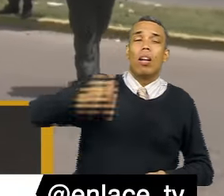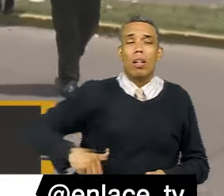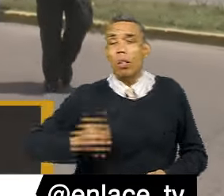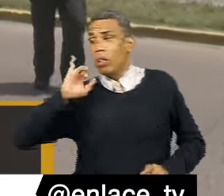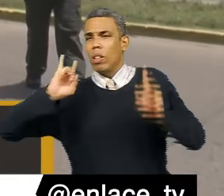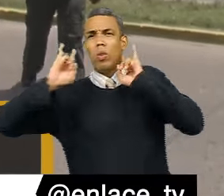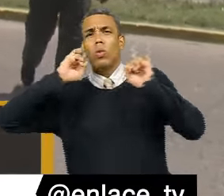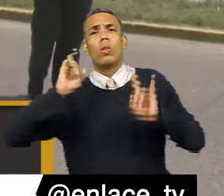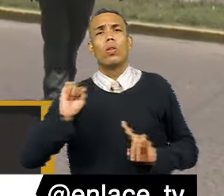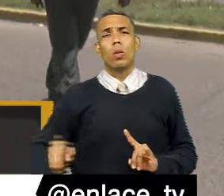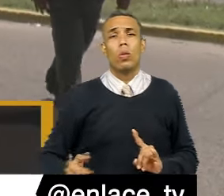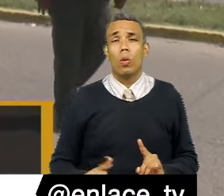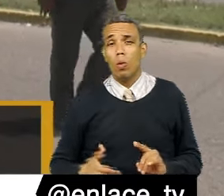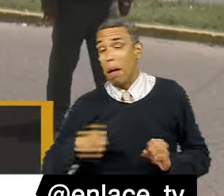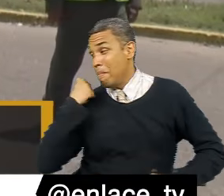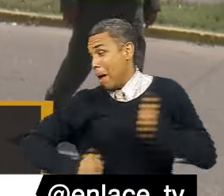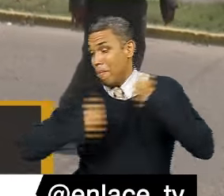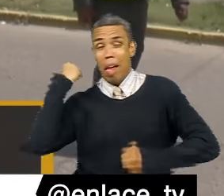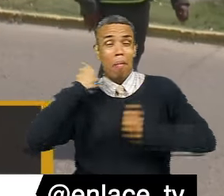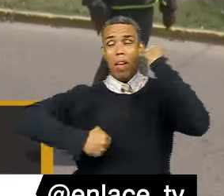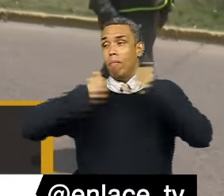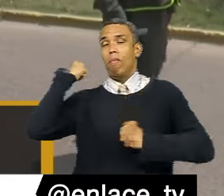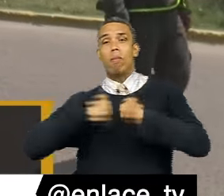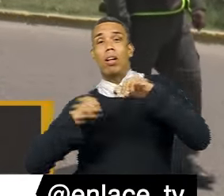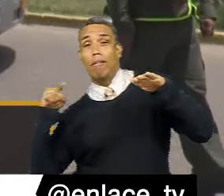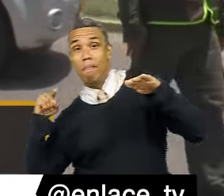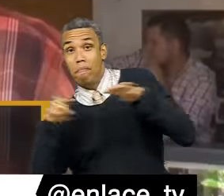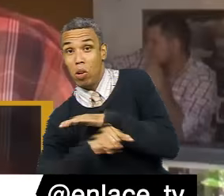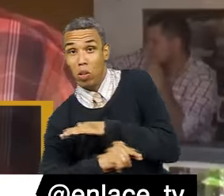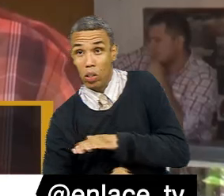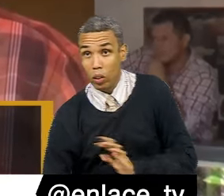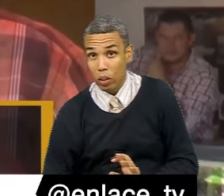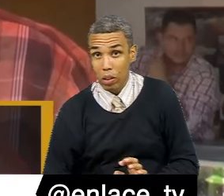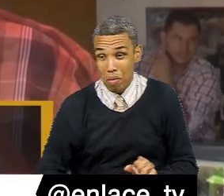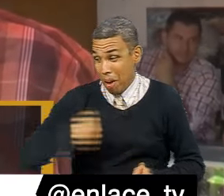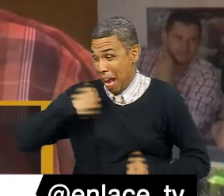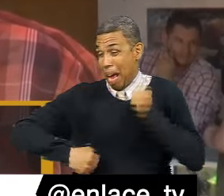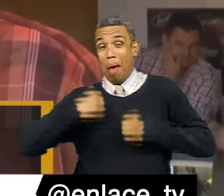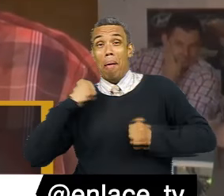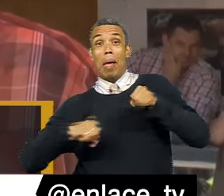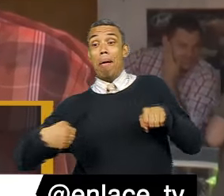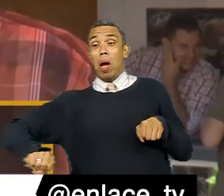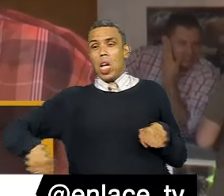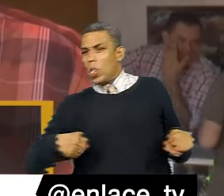la curva prácticamente pues, perdieron el equilibrio y chocaron contra el vehículo que yo manejo.